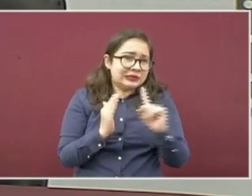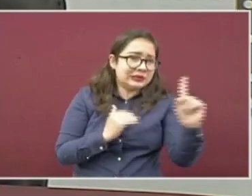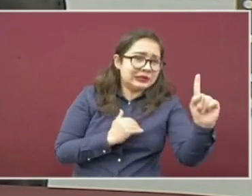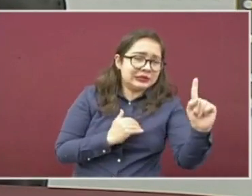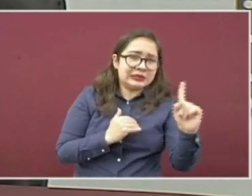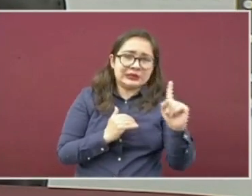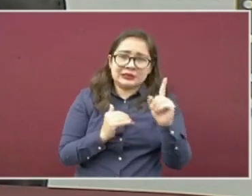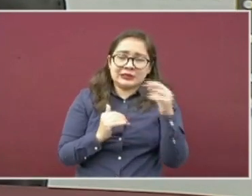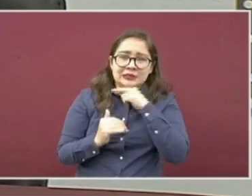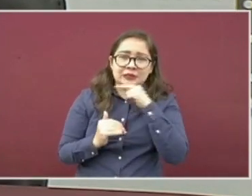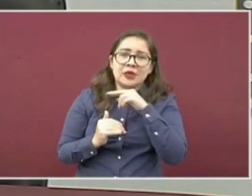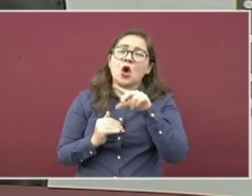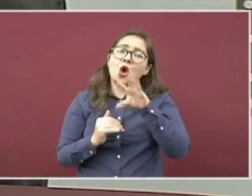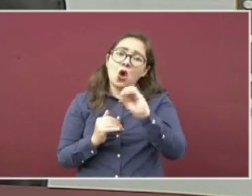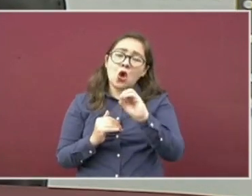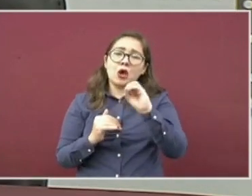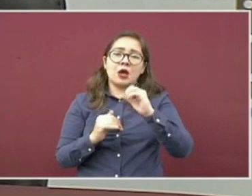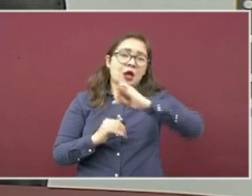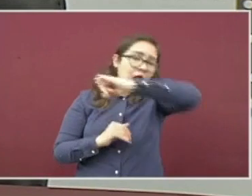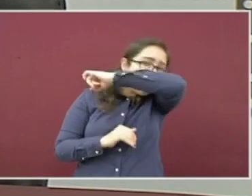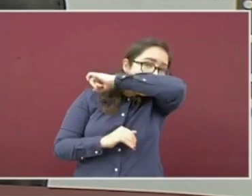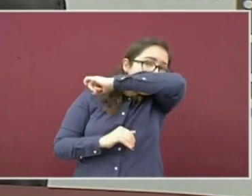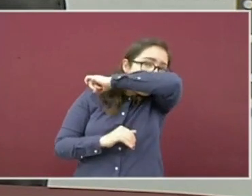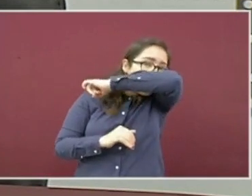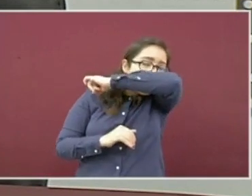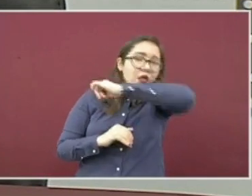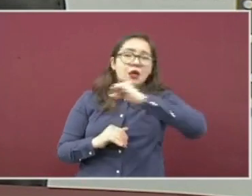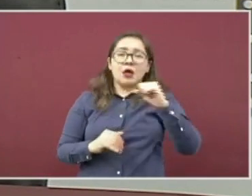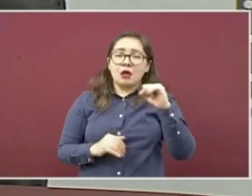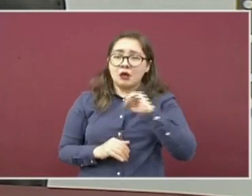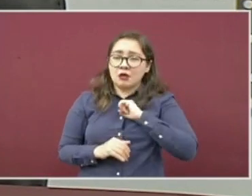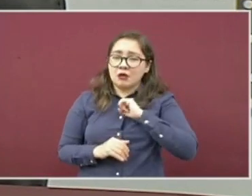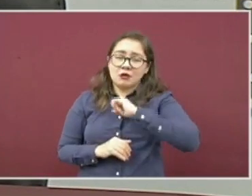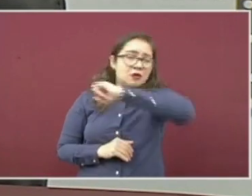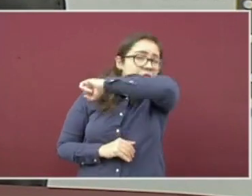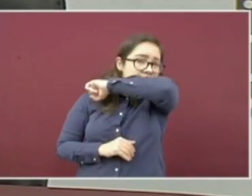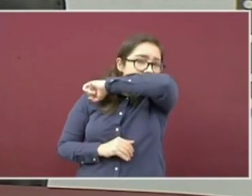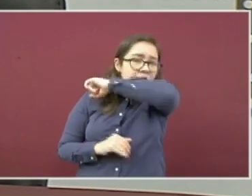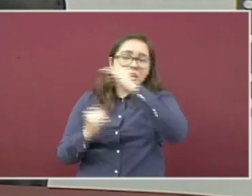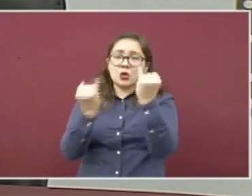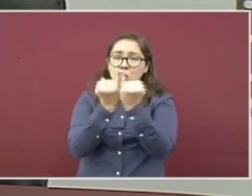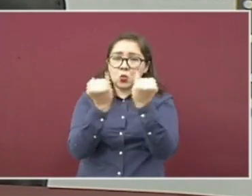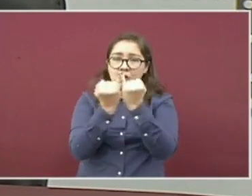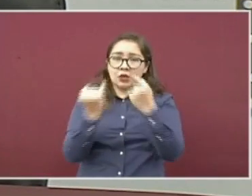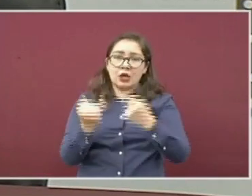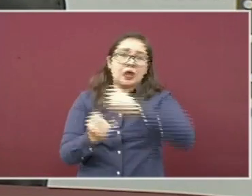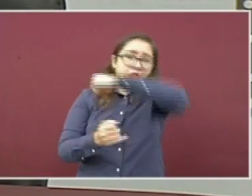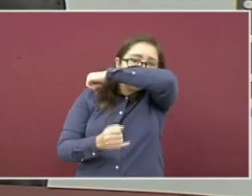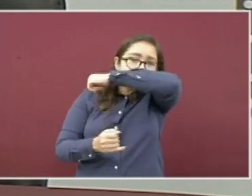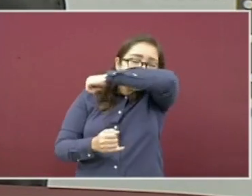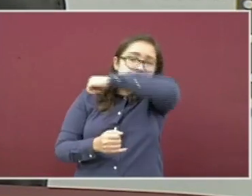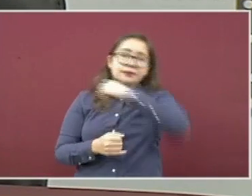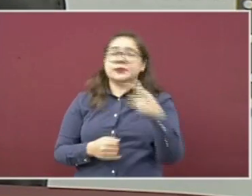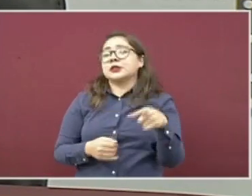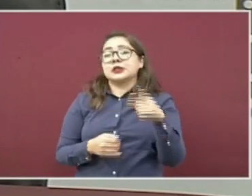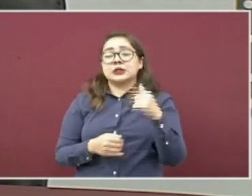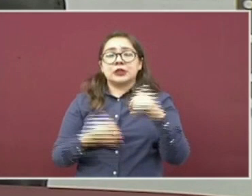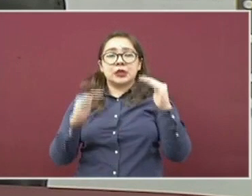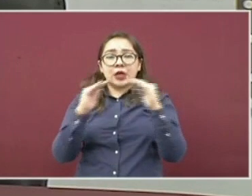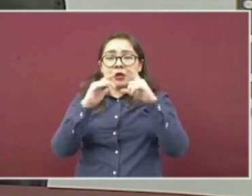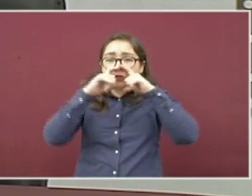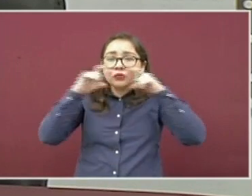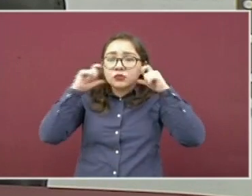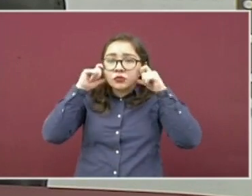el ángulo interno del brazo. Si sale, recuerde usar cubrebocas, evite lugares aglomerados, guarde